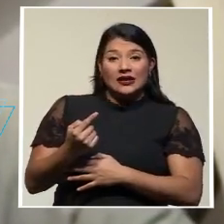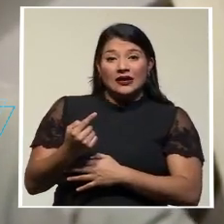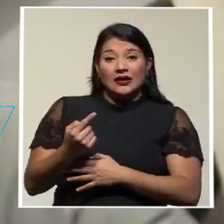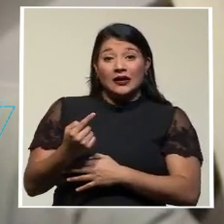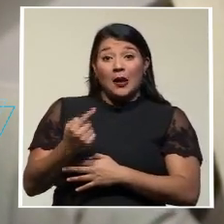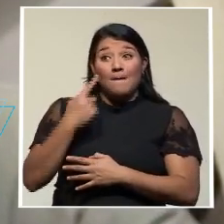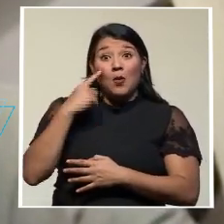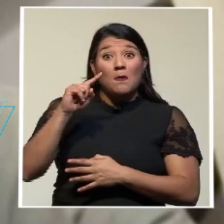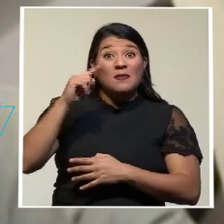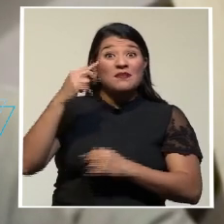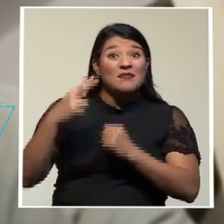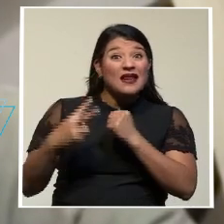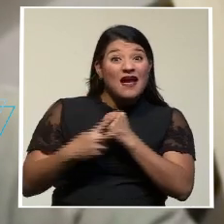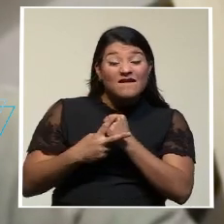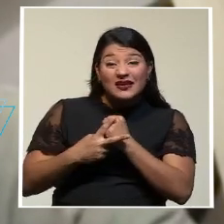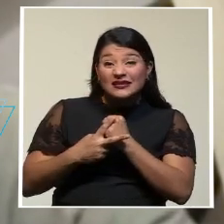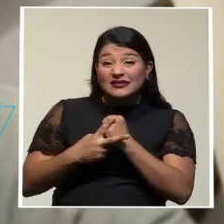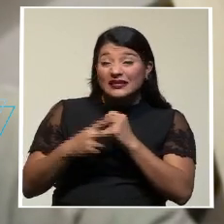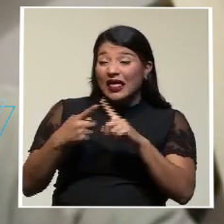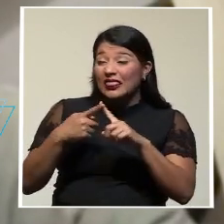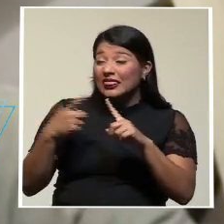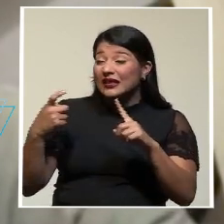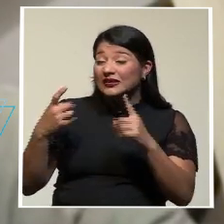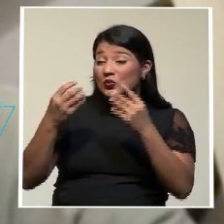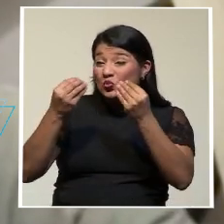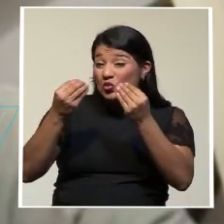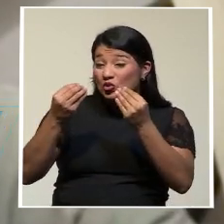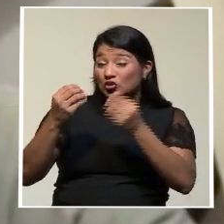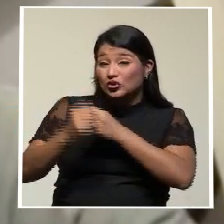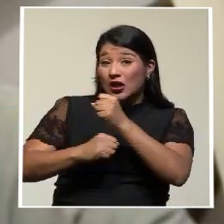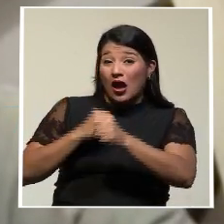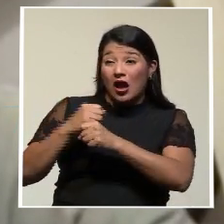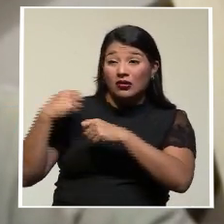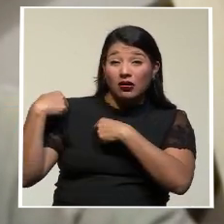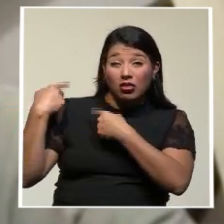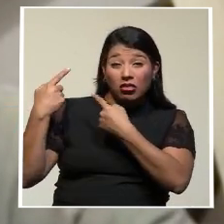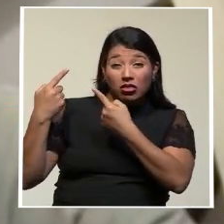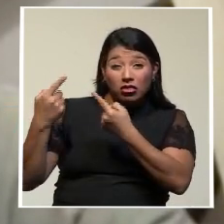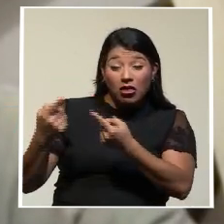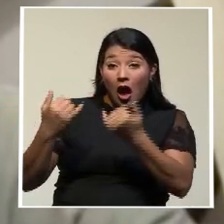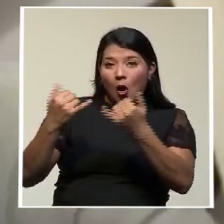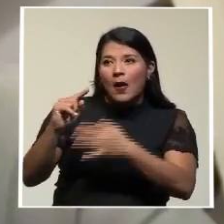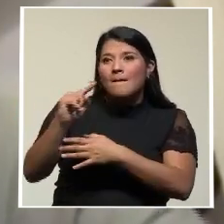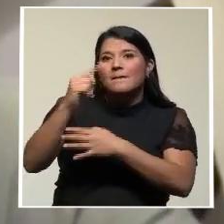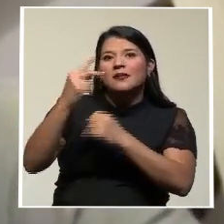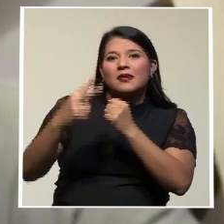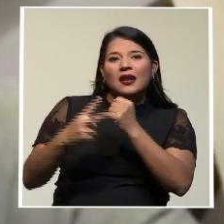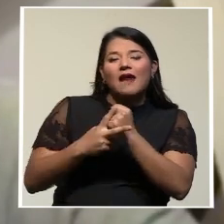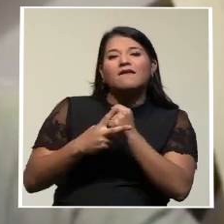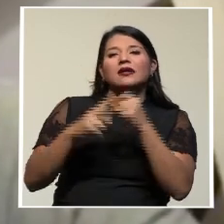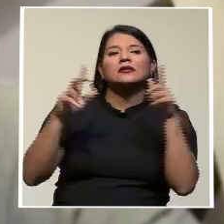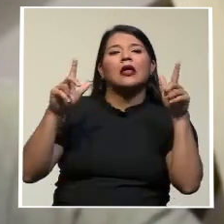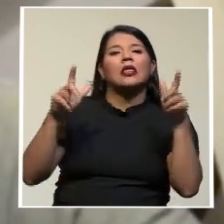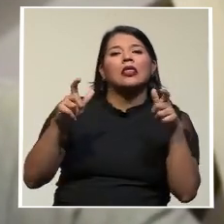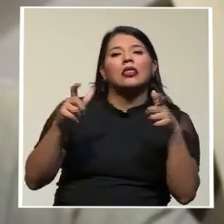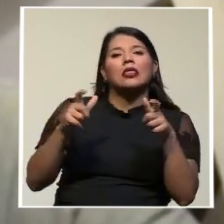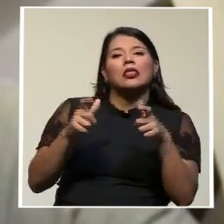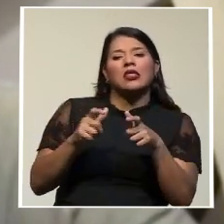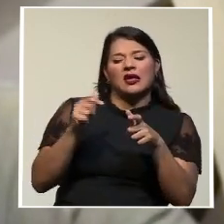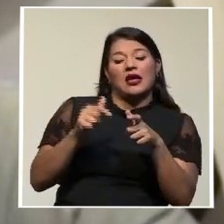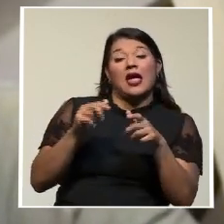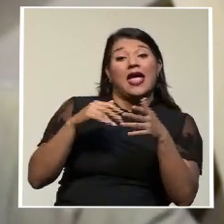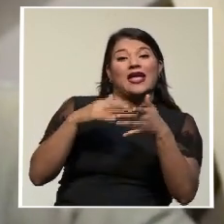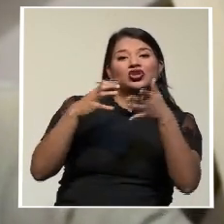por primera vez en muchos años se redujo la exclusión o la deserción, llaman ellos, del sistema